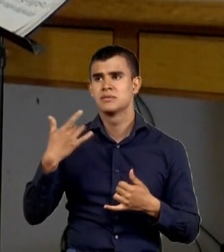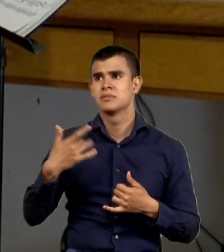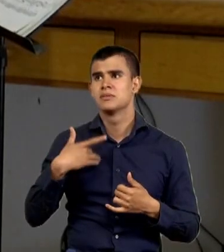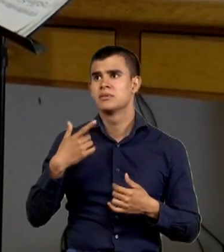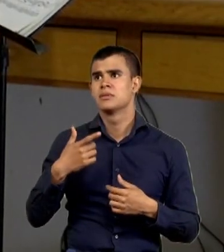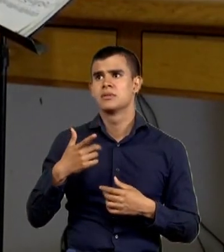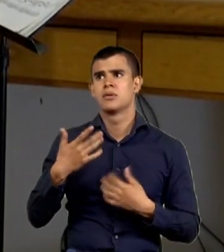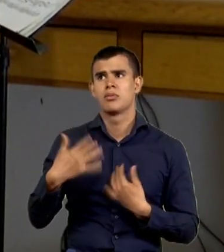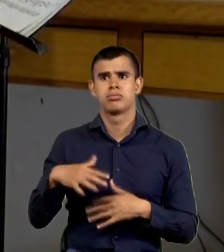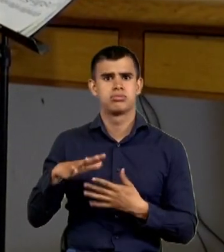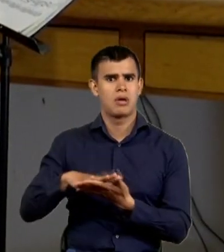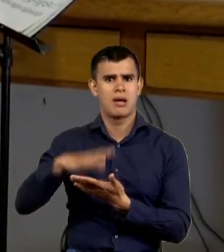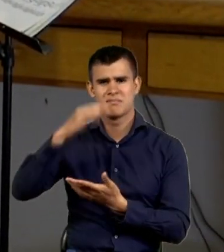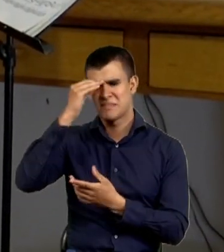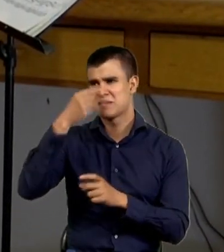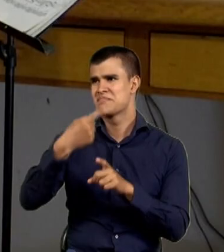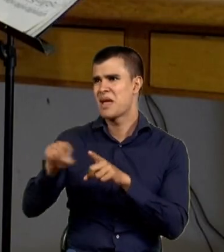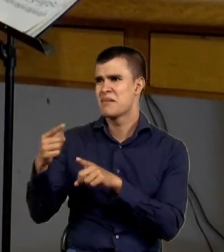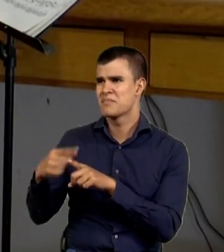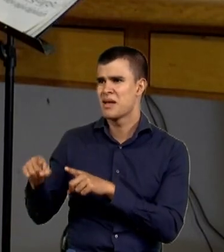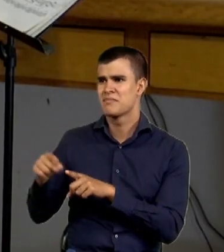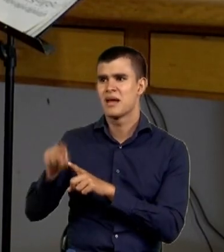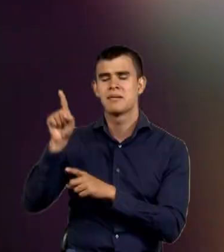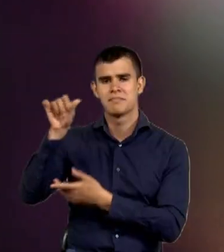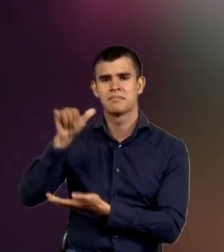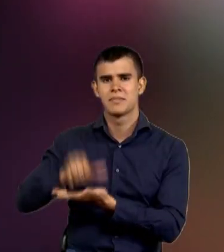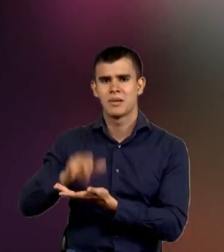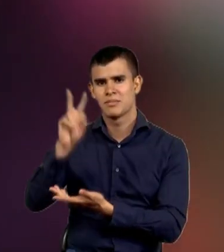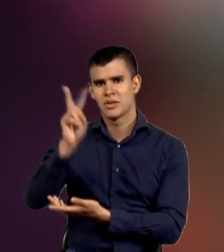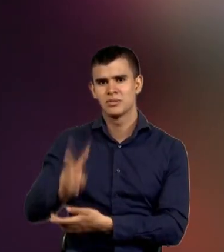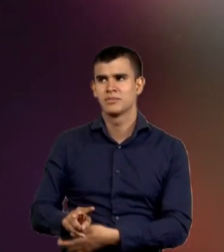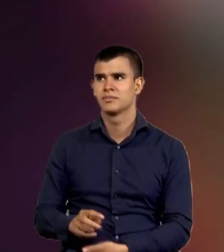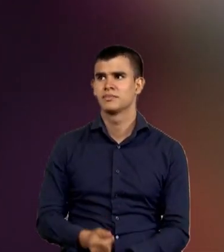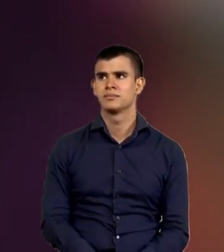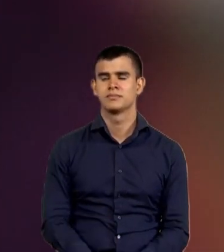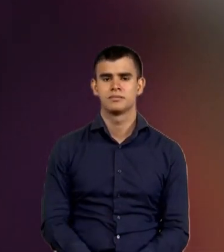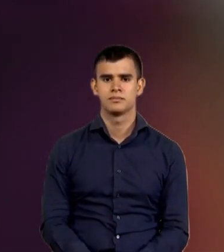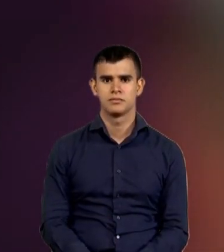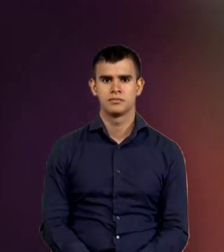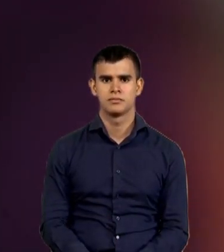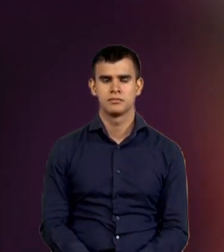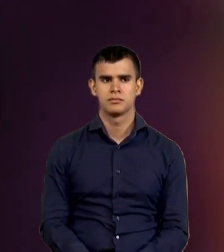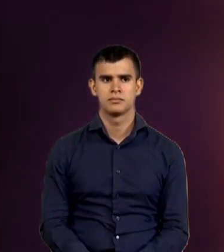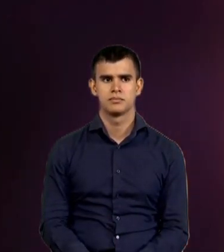feliz. Y una tremenda escuela para la música.